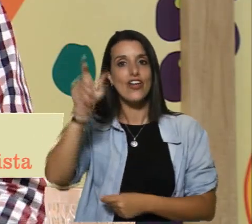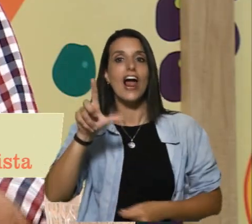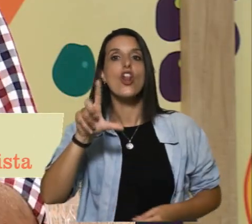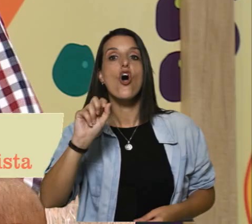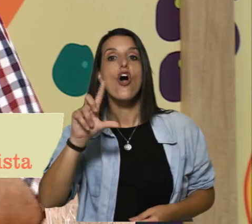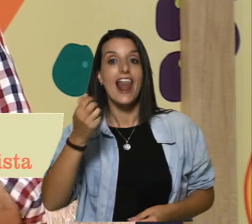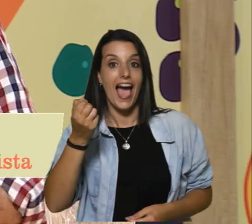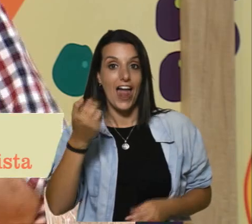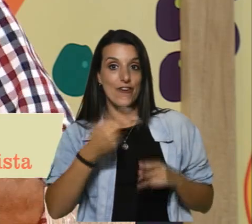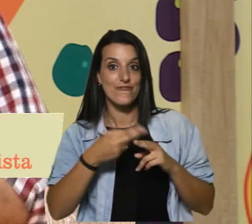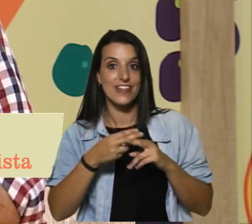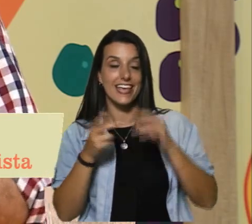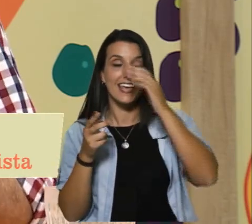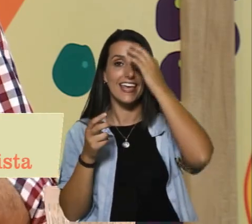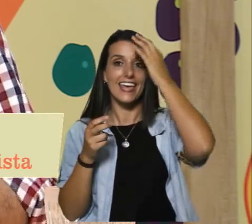digo, más allá